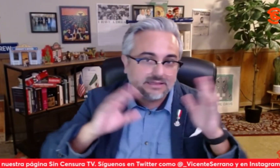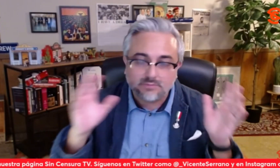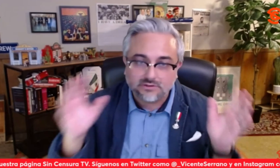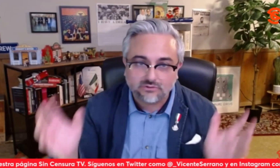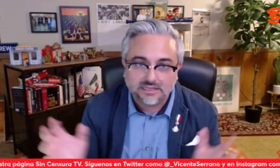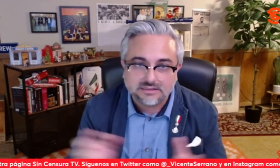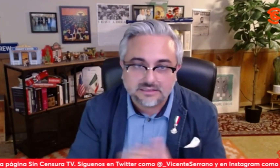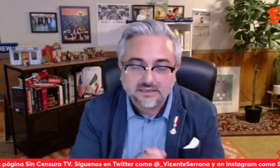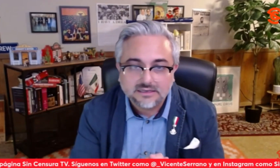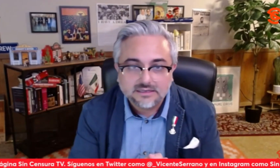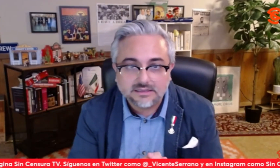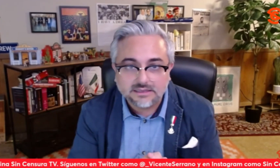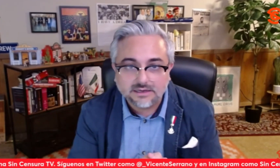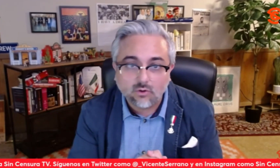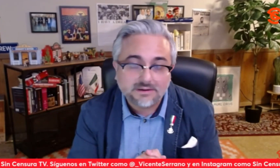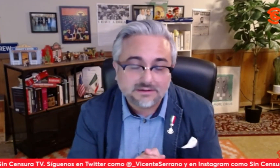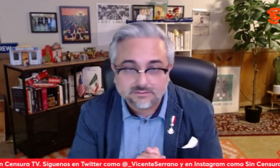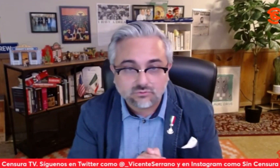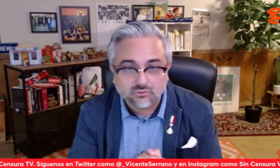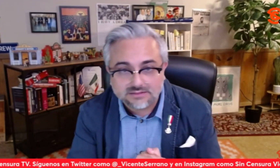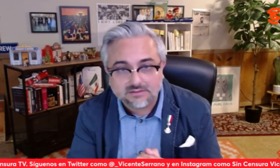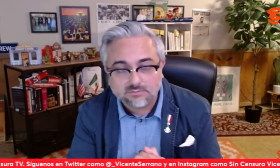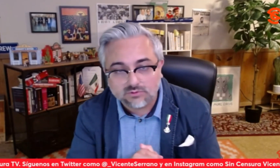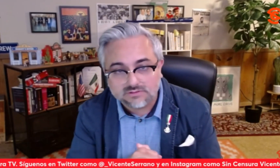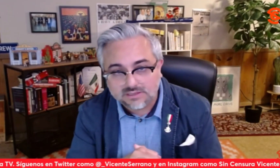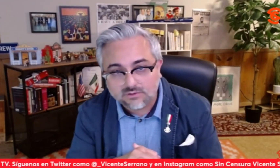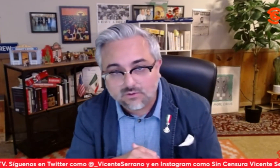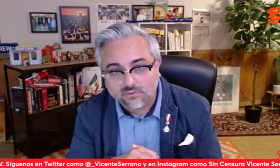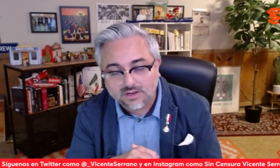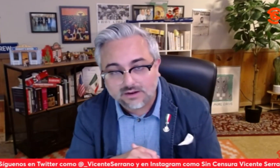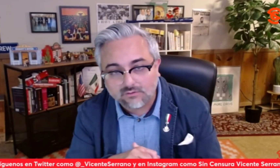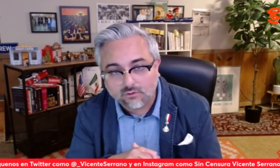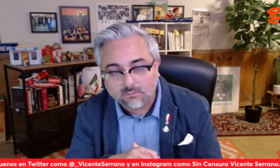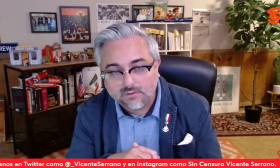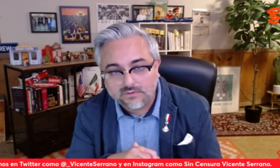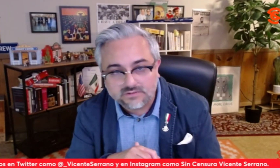cantidad impresionante de jóvenes estudiantes protestando contra la reforma judicial,